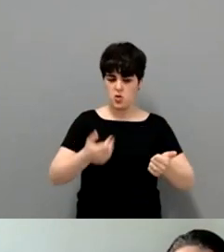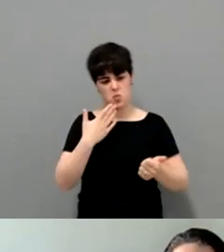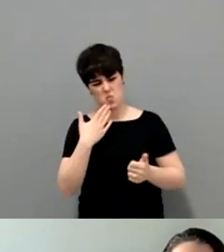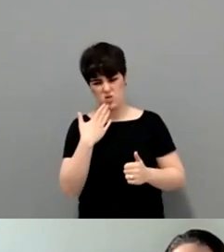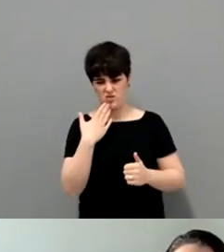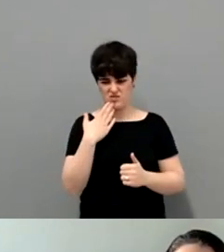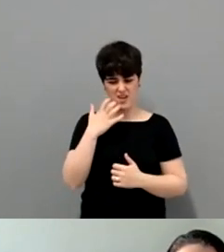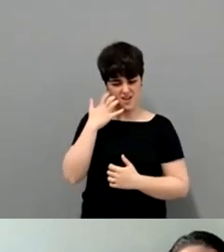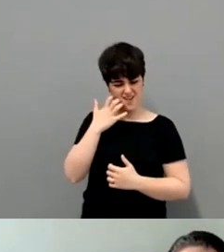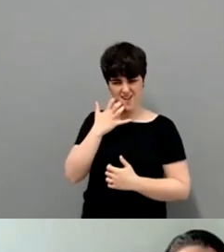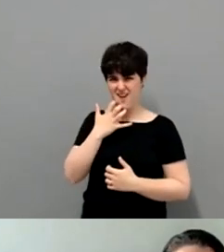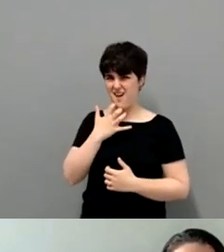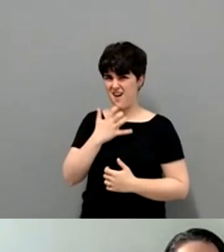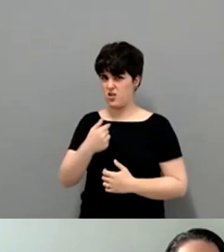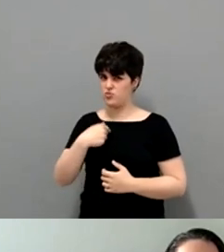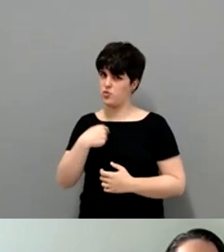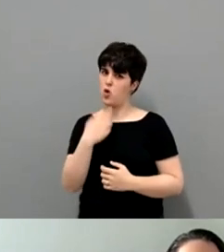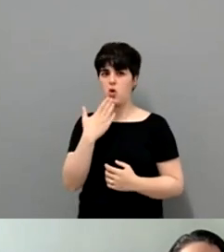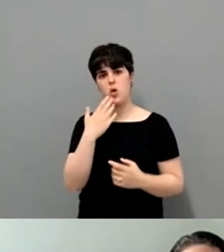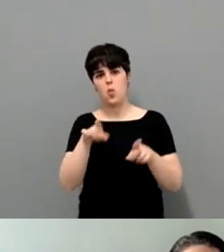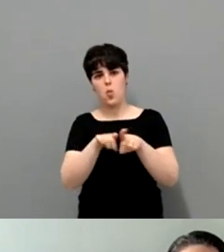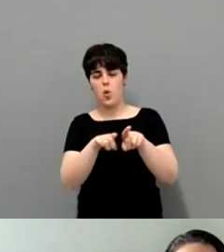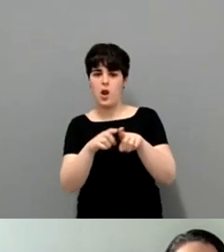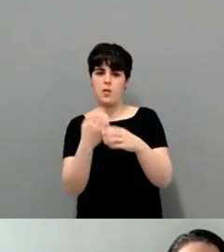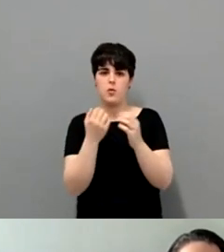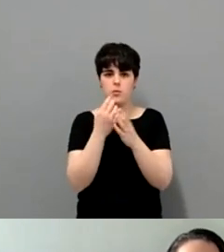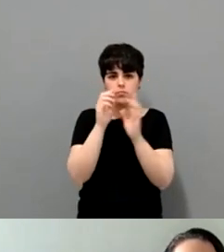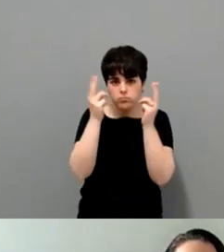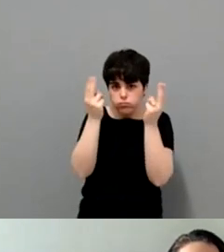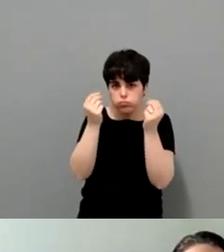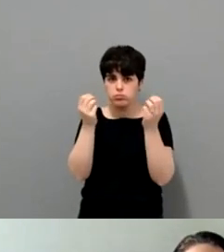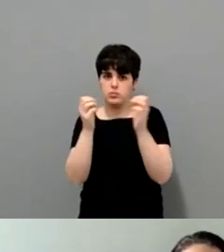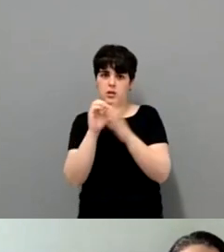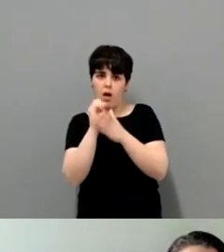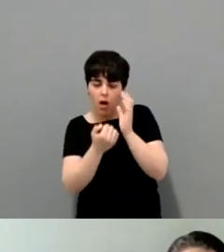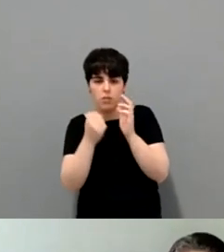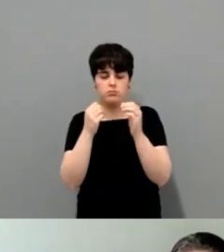y a convertirme en un animalito asustado.